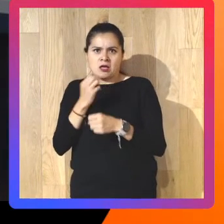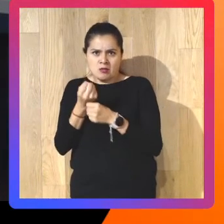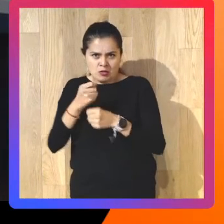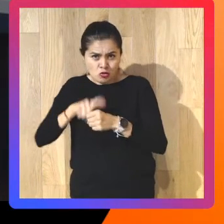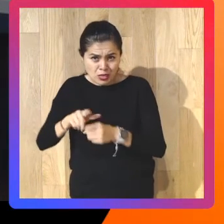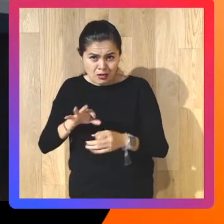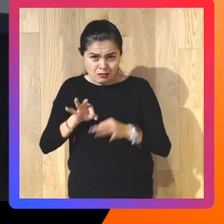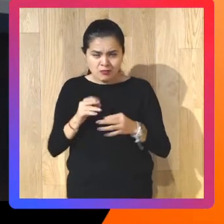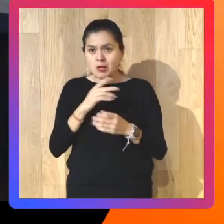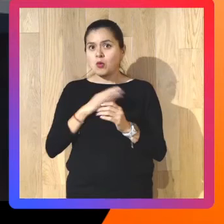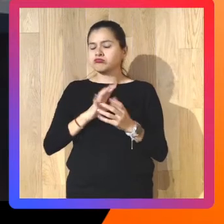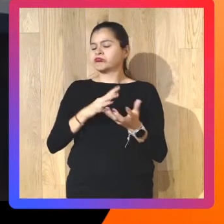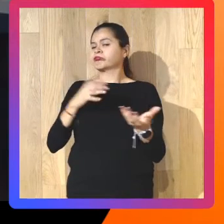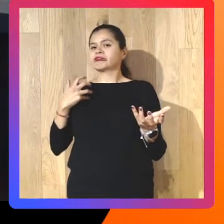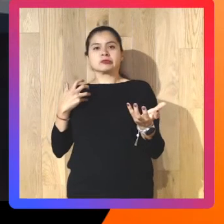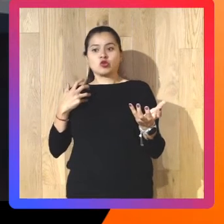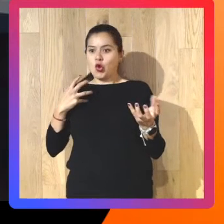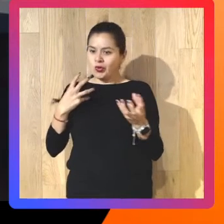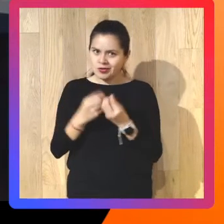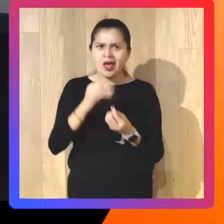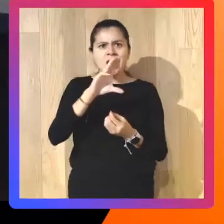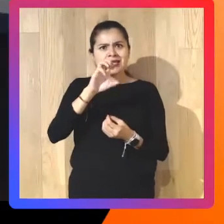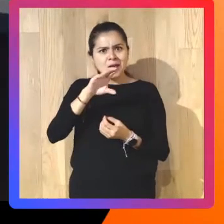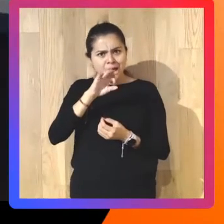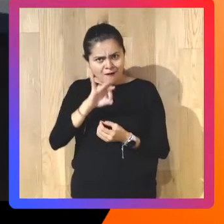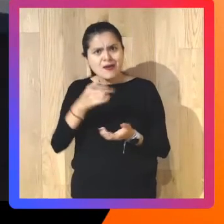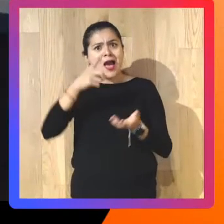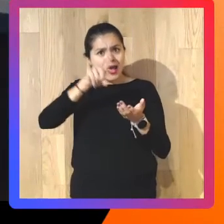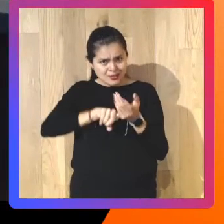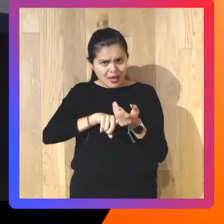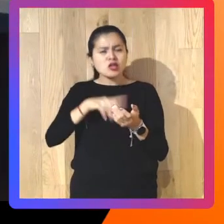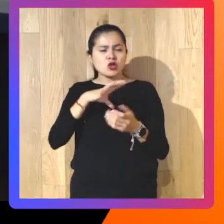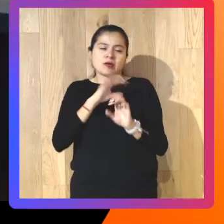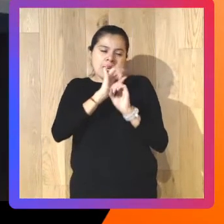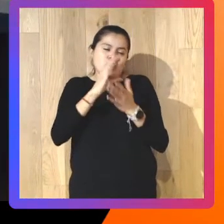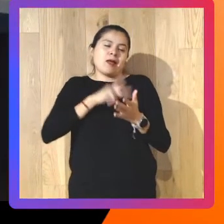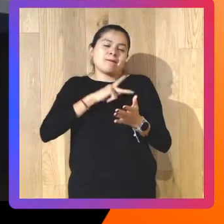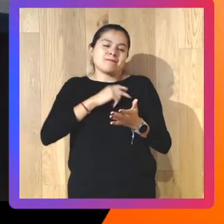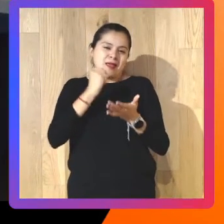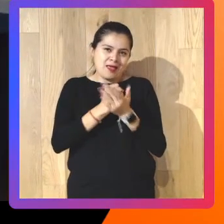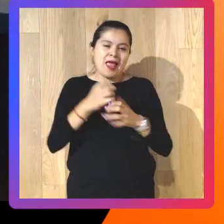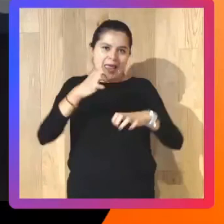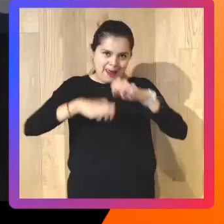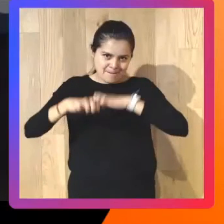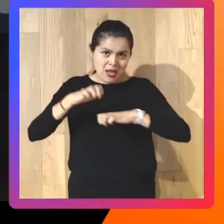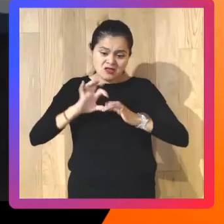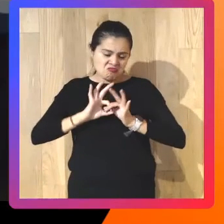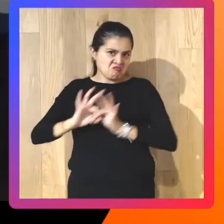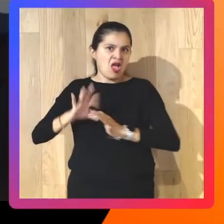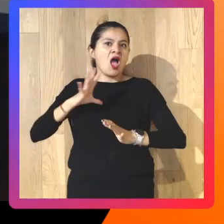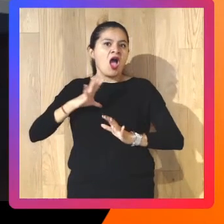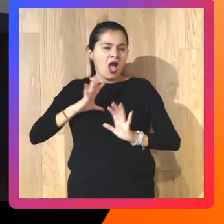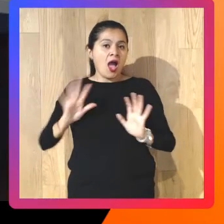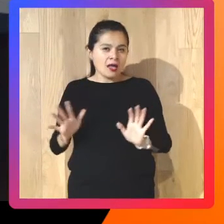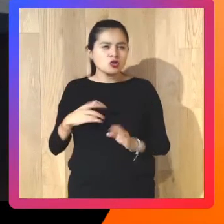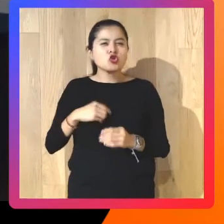de ti, es para ti. CEMEFI es el camino, orgullosamente una empresa CEMEFI, por supuesto, hay que hablar con congruencia. Entonces,